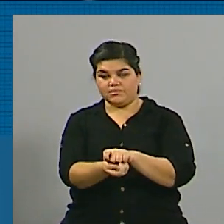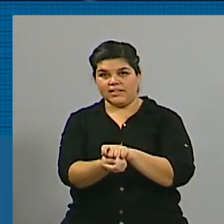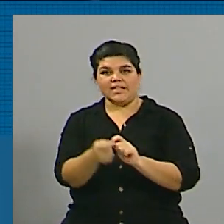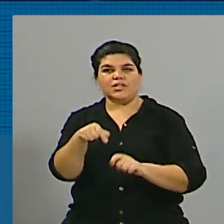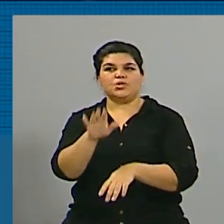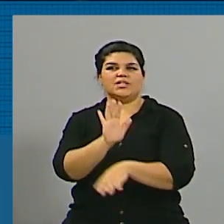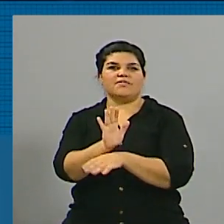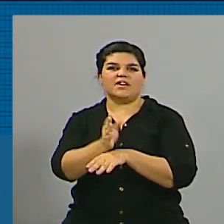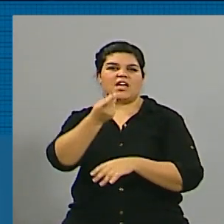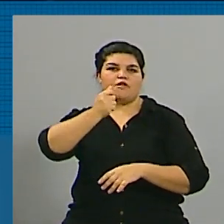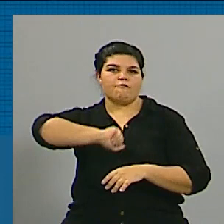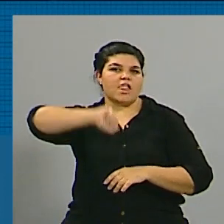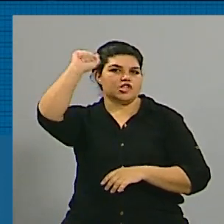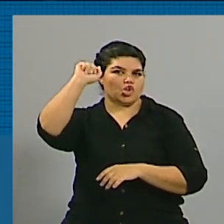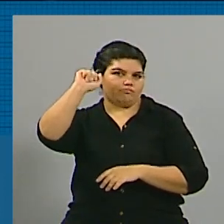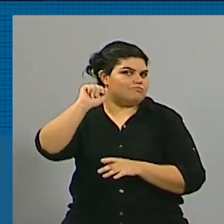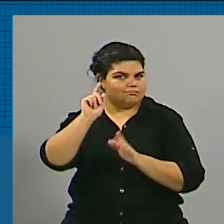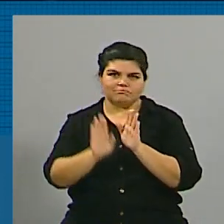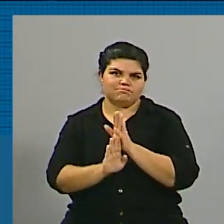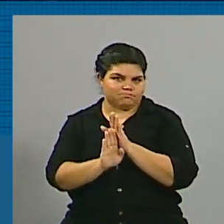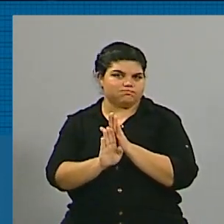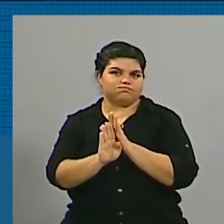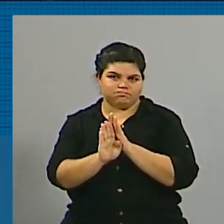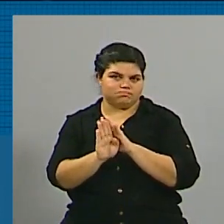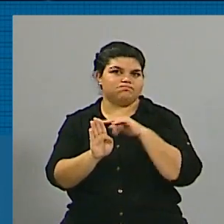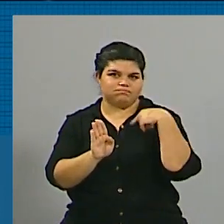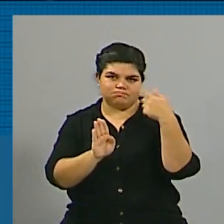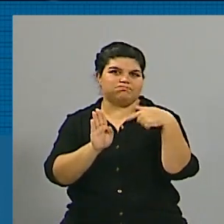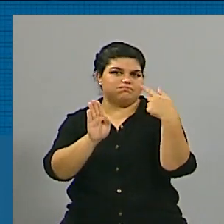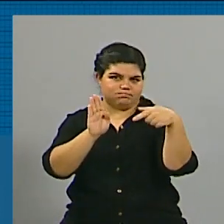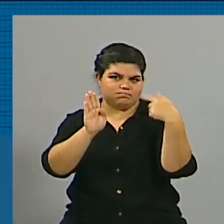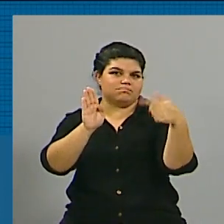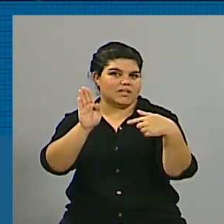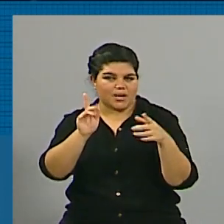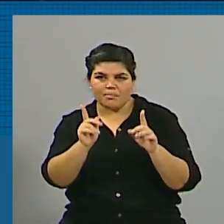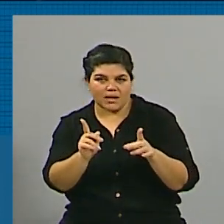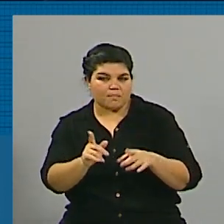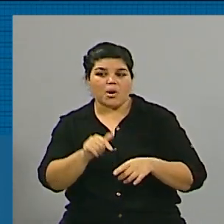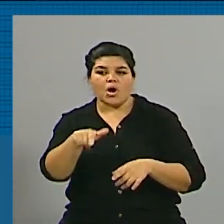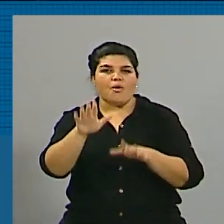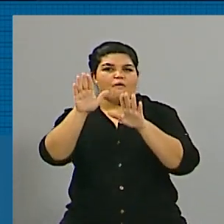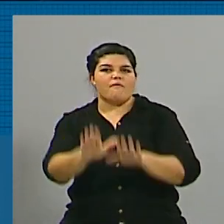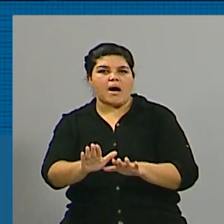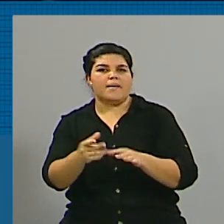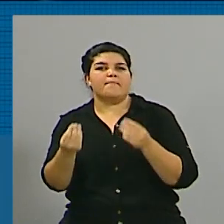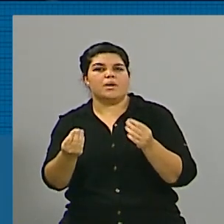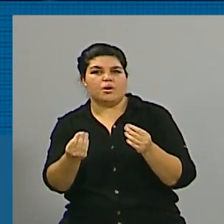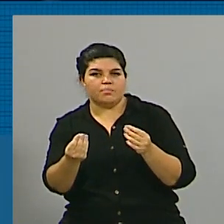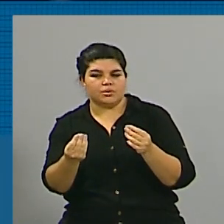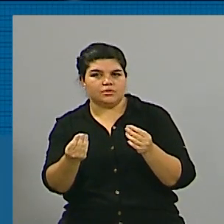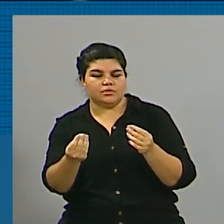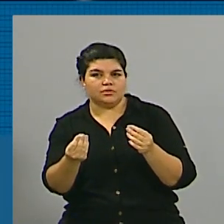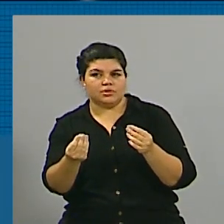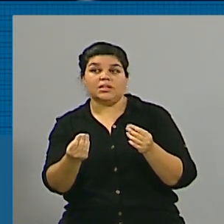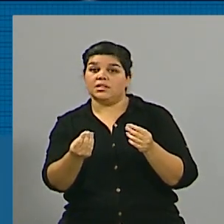detenga, termine, ¿no? Claro. ¿Cuál es el mecanismo para que esto se perpetúe? Bueno, ¿no?, pensar que